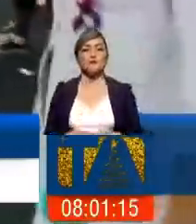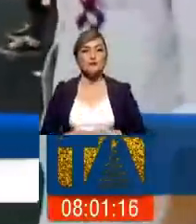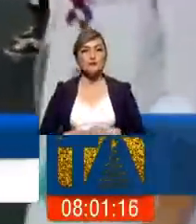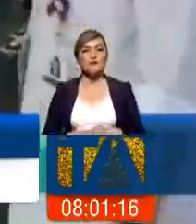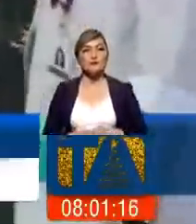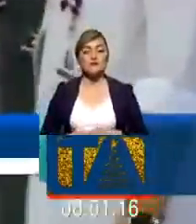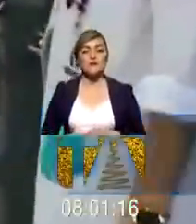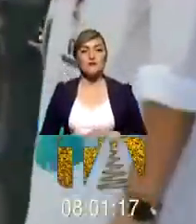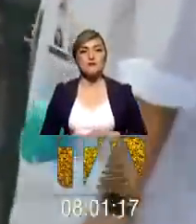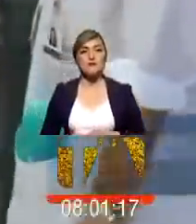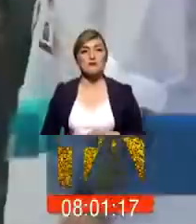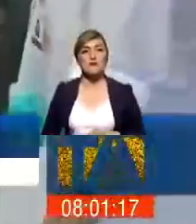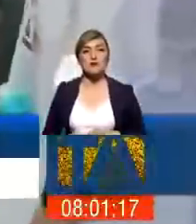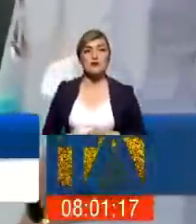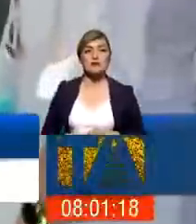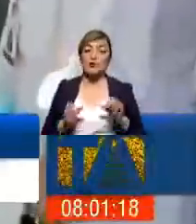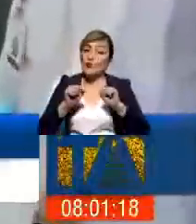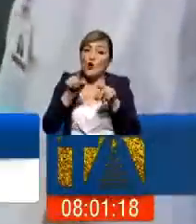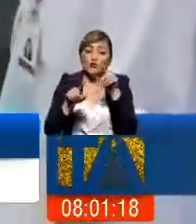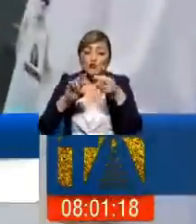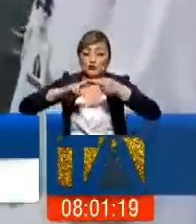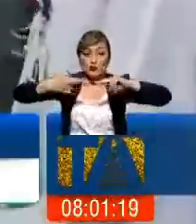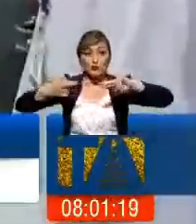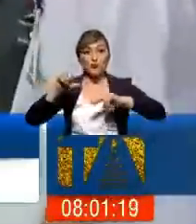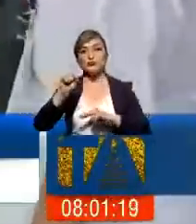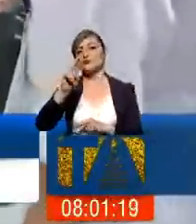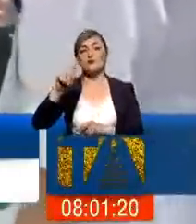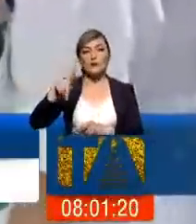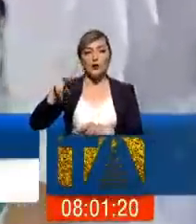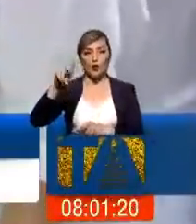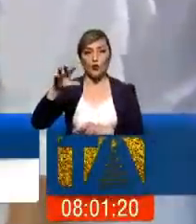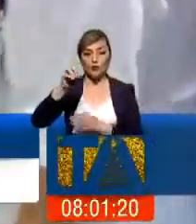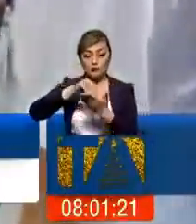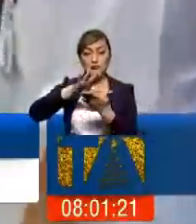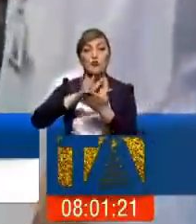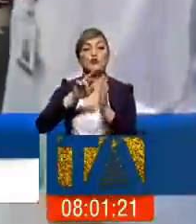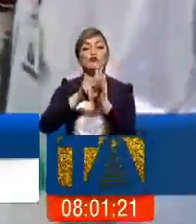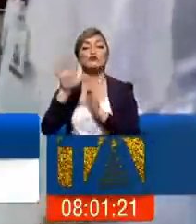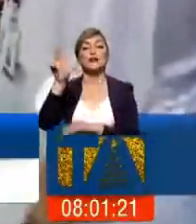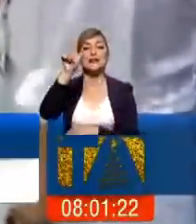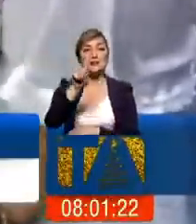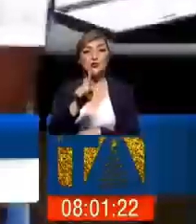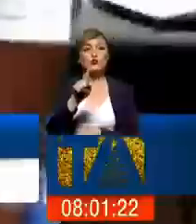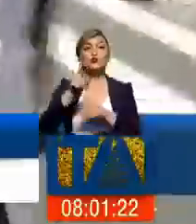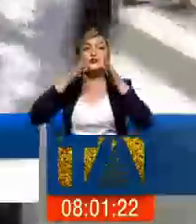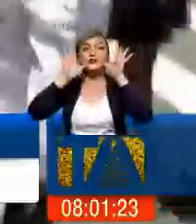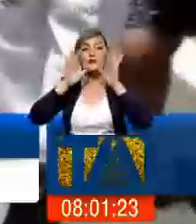Ellen indicó que existe la posibilidad de que algunas regiones de Sao Paulo apliquen la misma normativa el 31 de